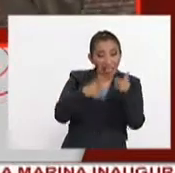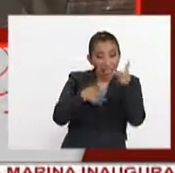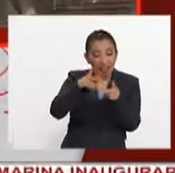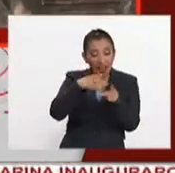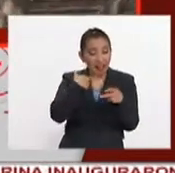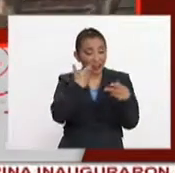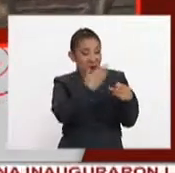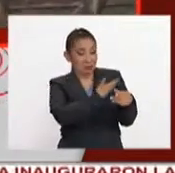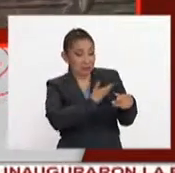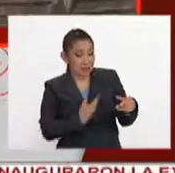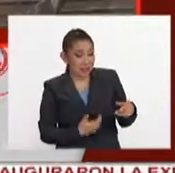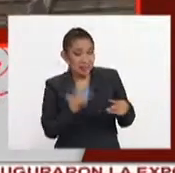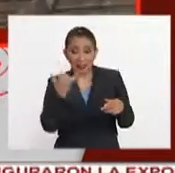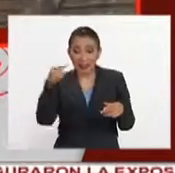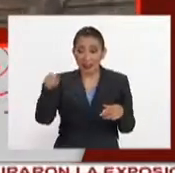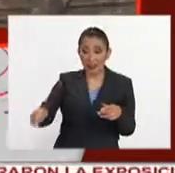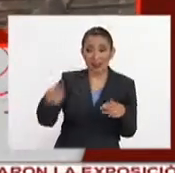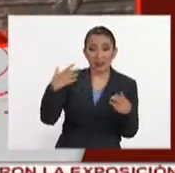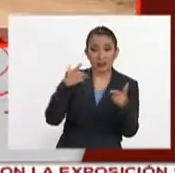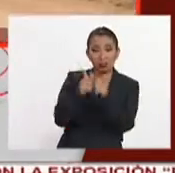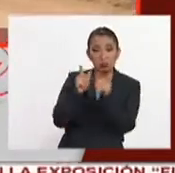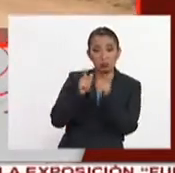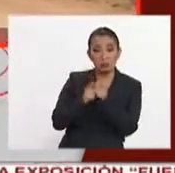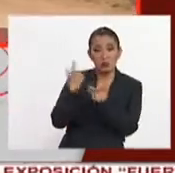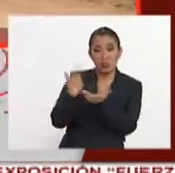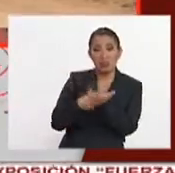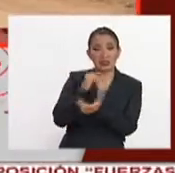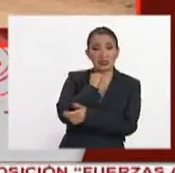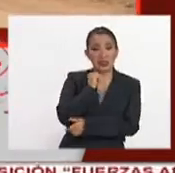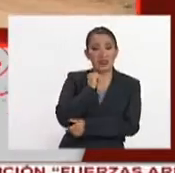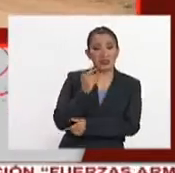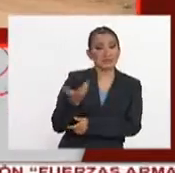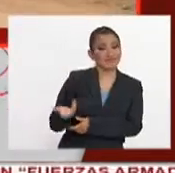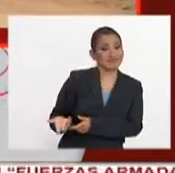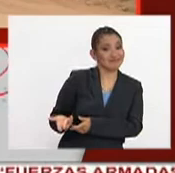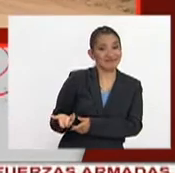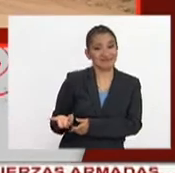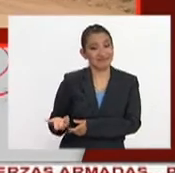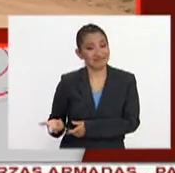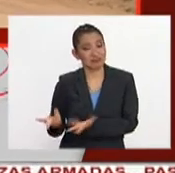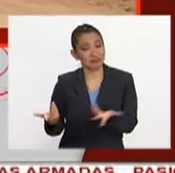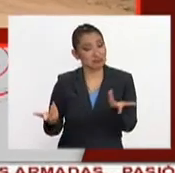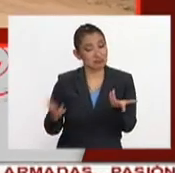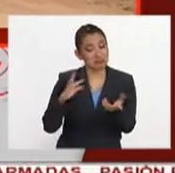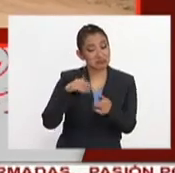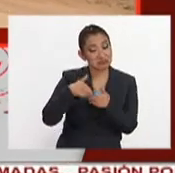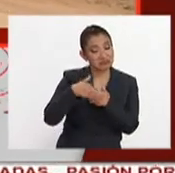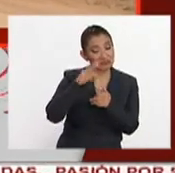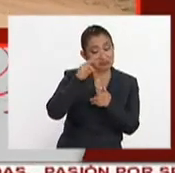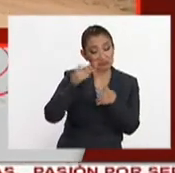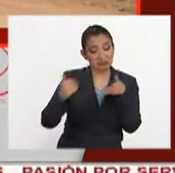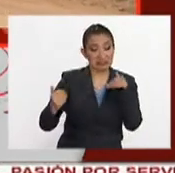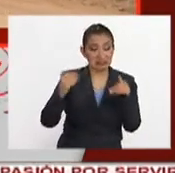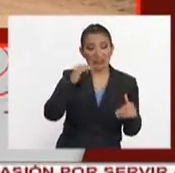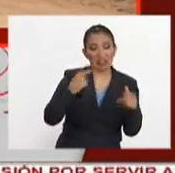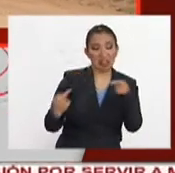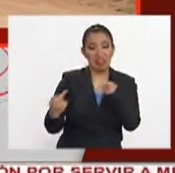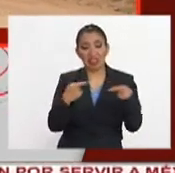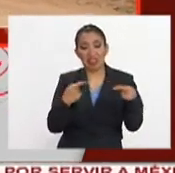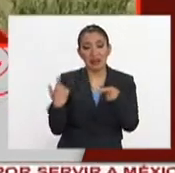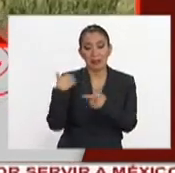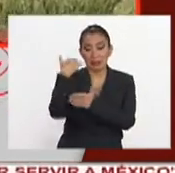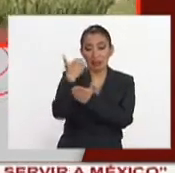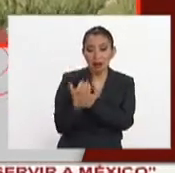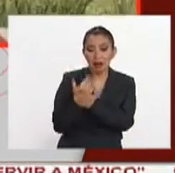entre la Casa Blanca y los republicanos en el Congreso. Y bueno, al menos en esta medida de recortar